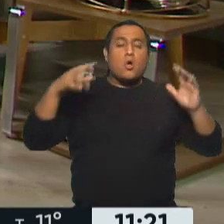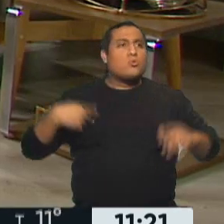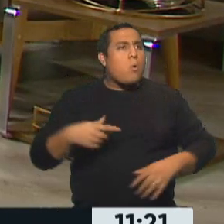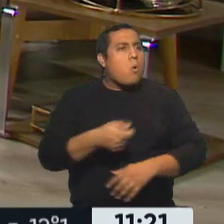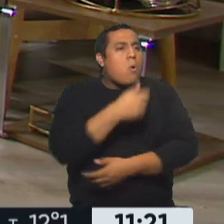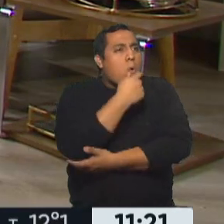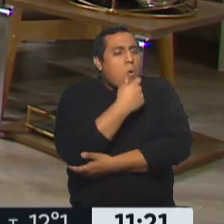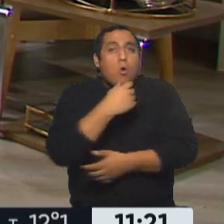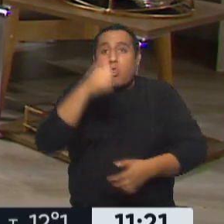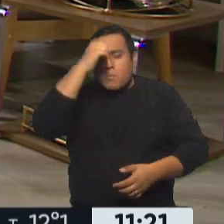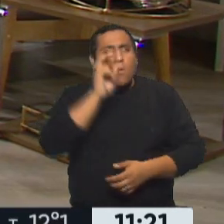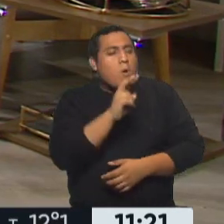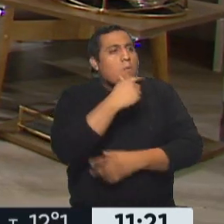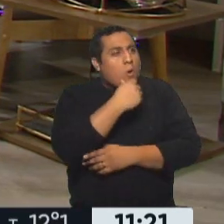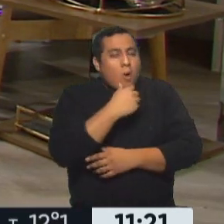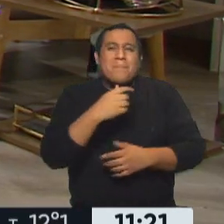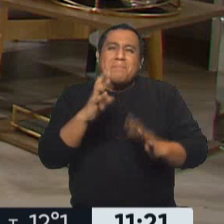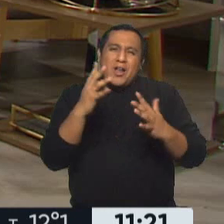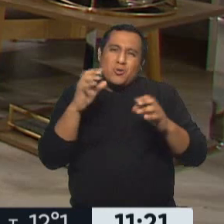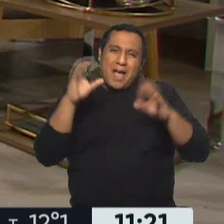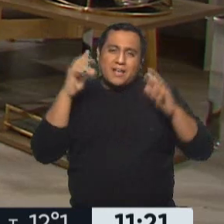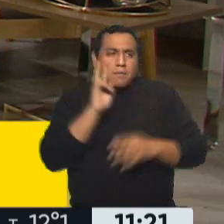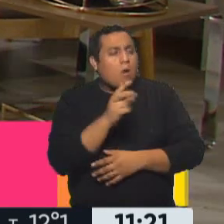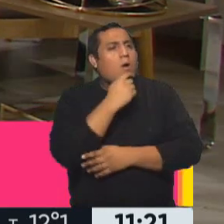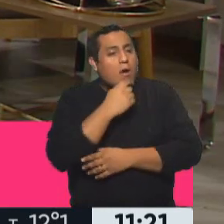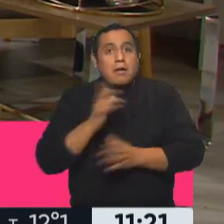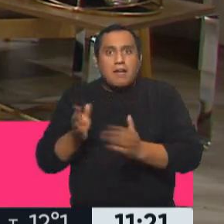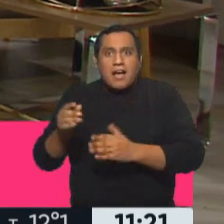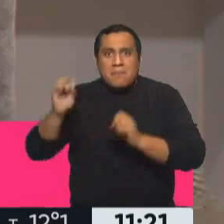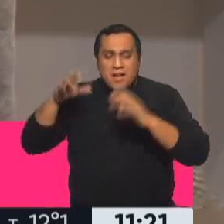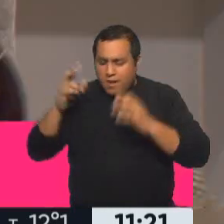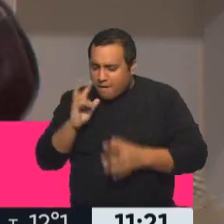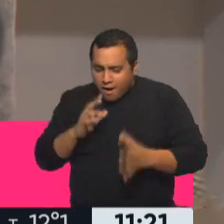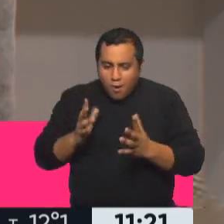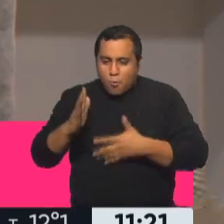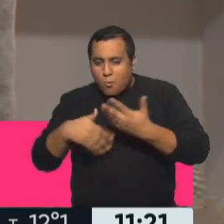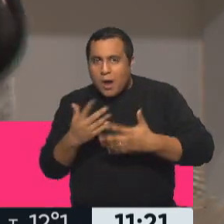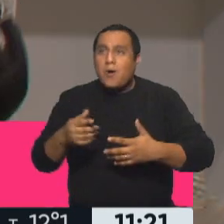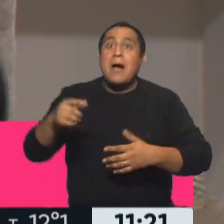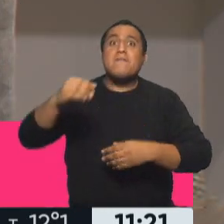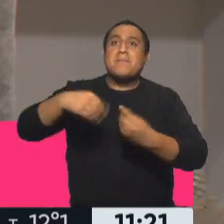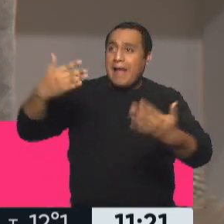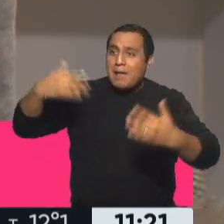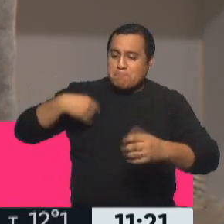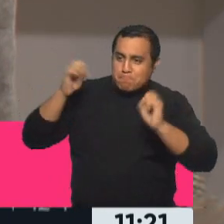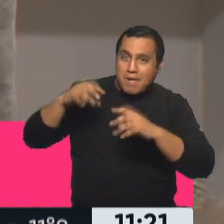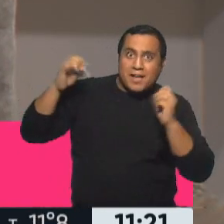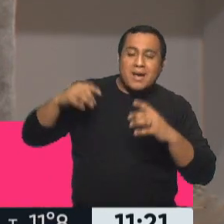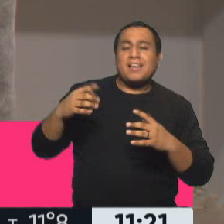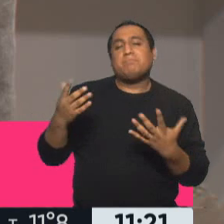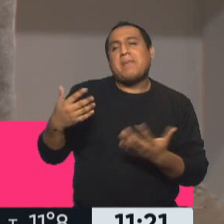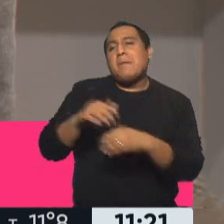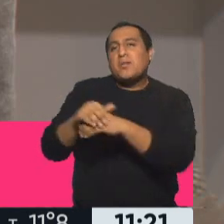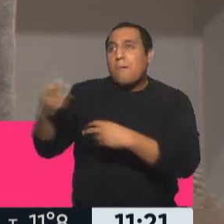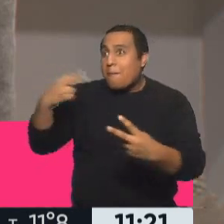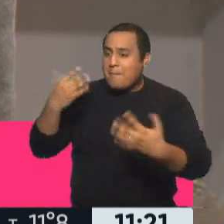domingos para ver eso y las manos mágicas y me compraba la cajita de magia, me fabricaba los jueguitos y le hacía magia a mi familia, a los amigos, todo, hasta que